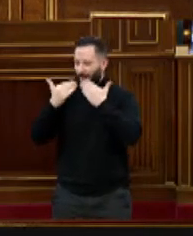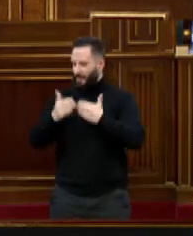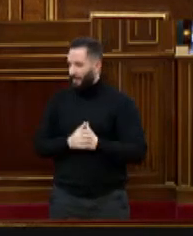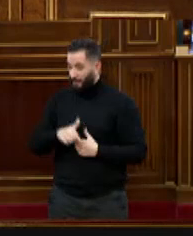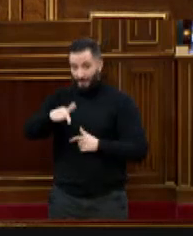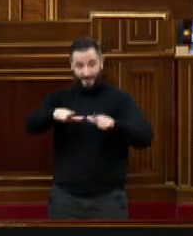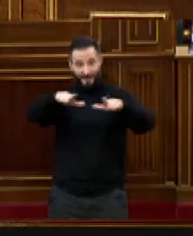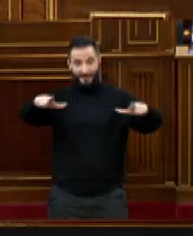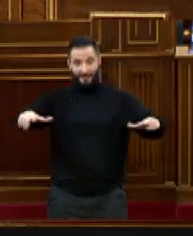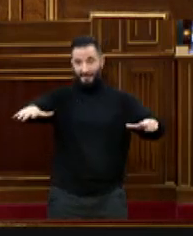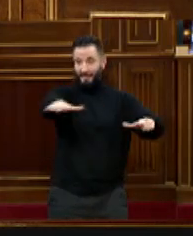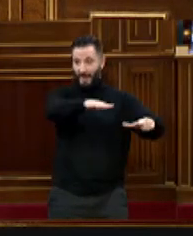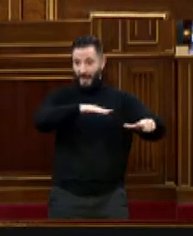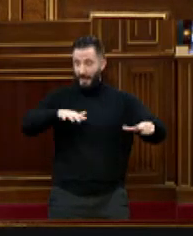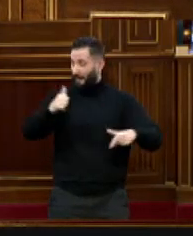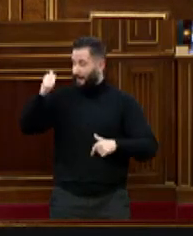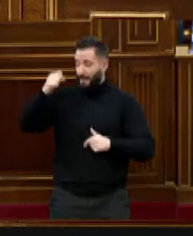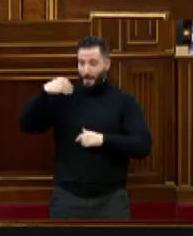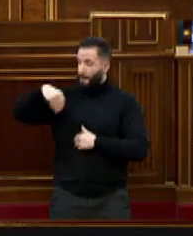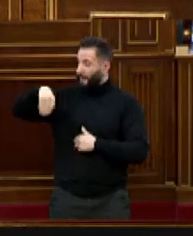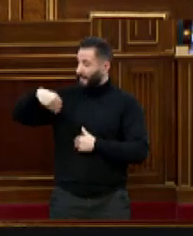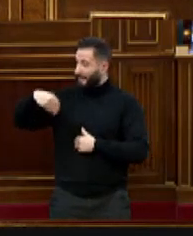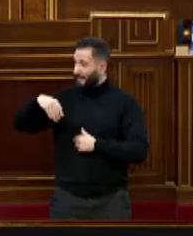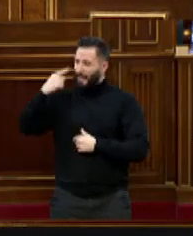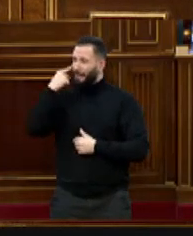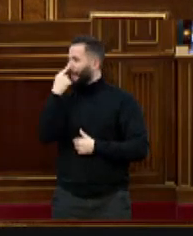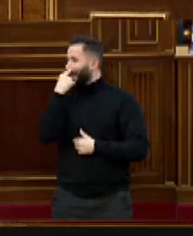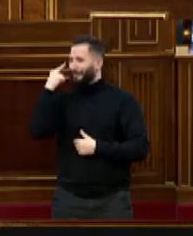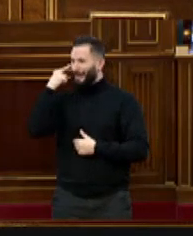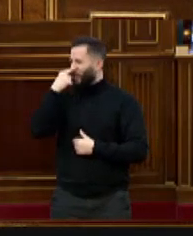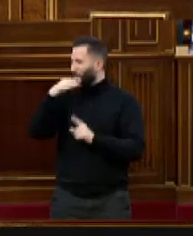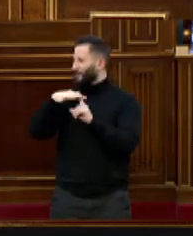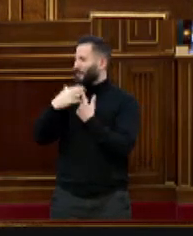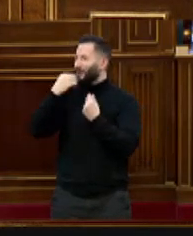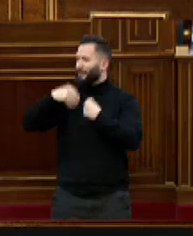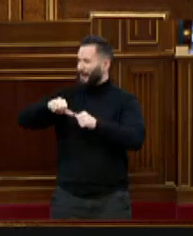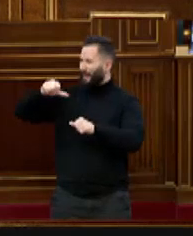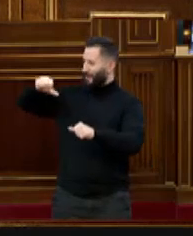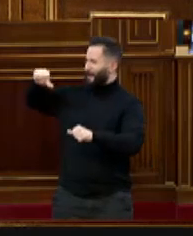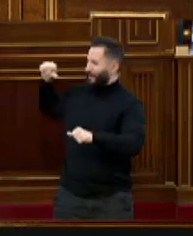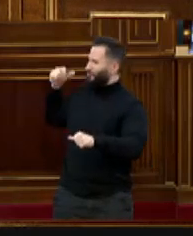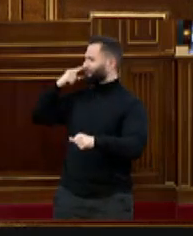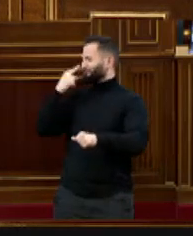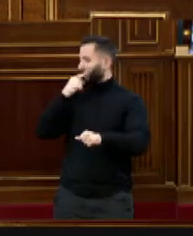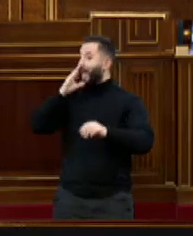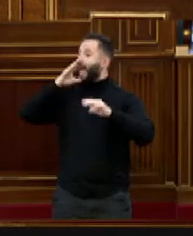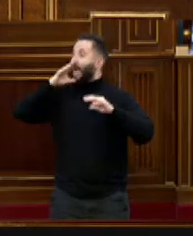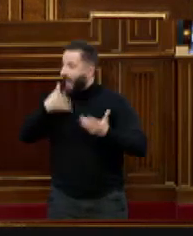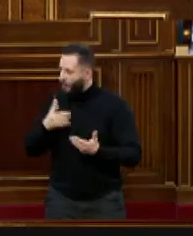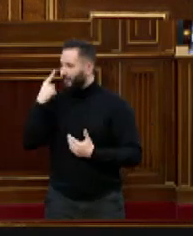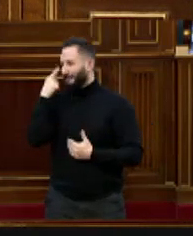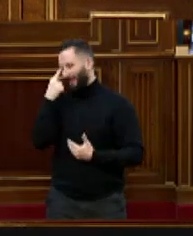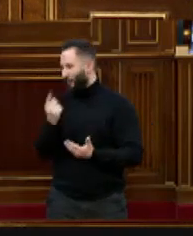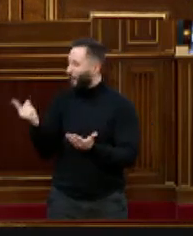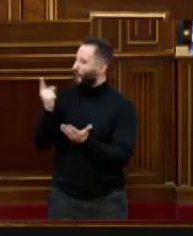tiene efectivamente como decía su presidente que ha visto que ha sido testigo de muchísimos acontecimientos históricos pues es ahora testigo no de cómo